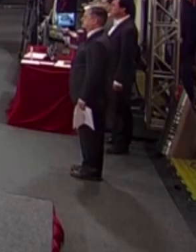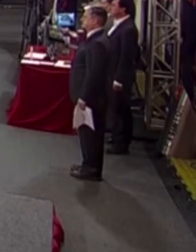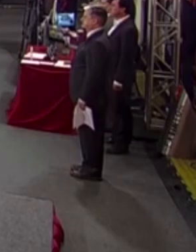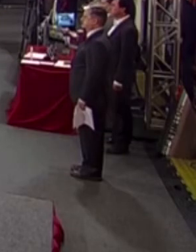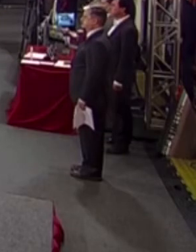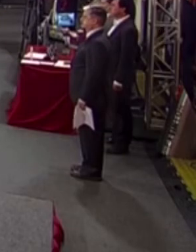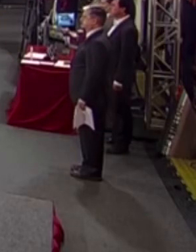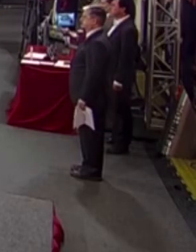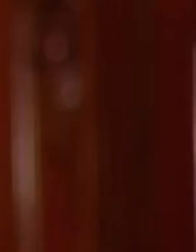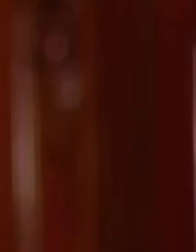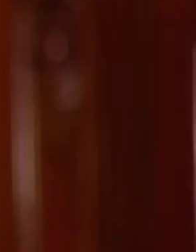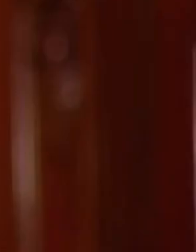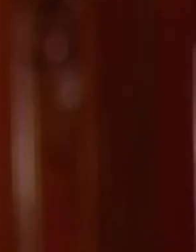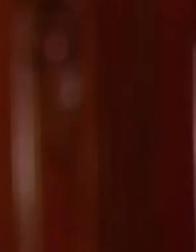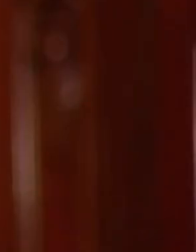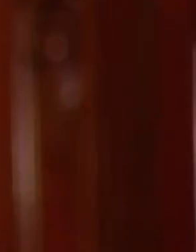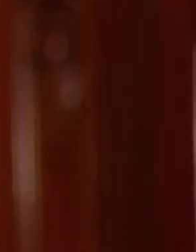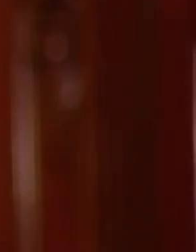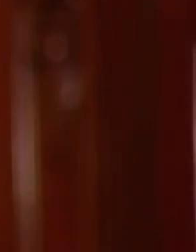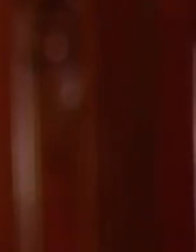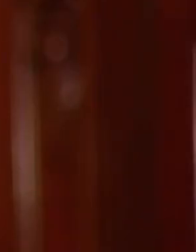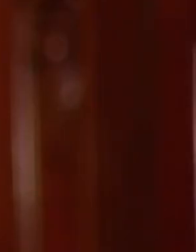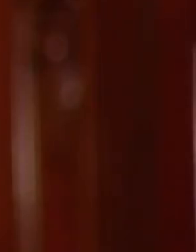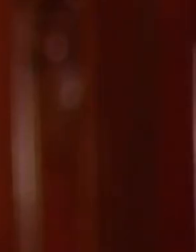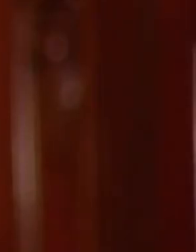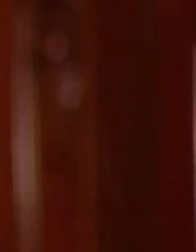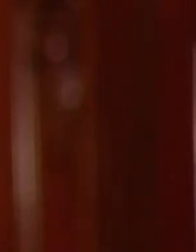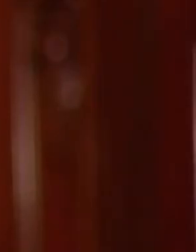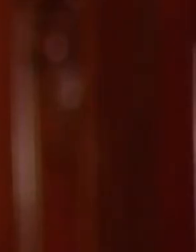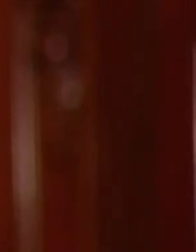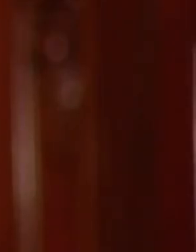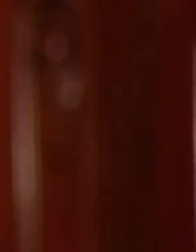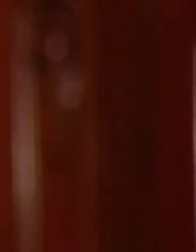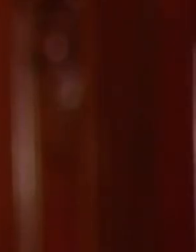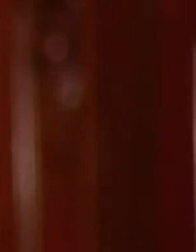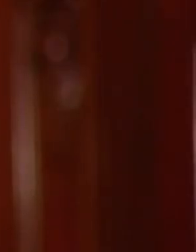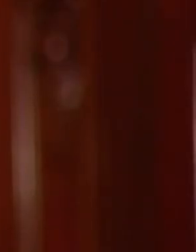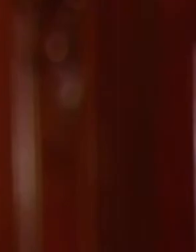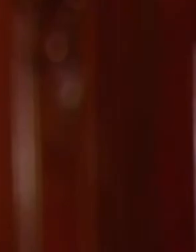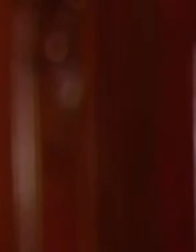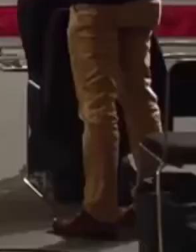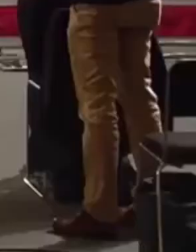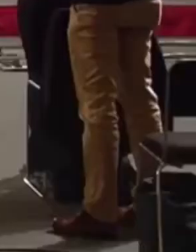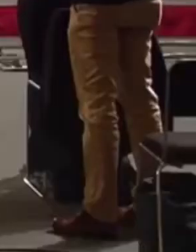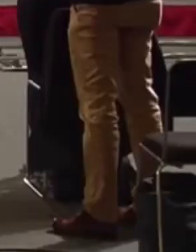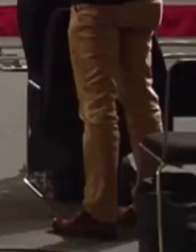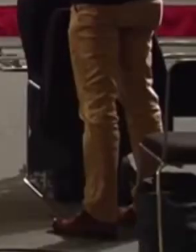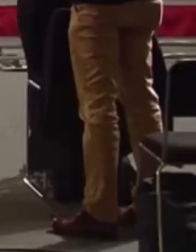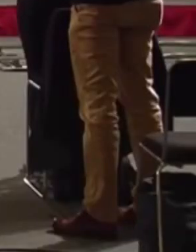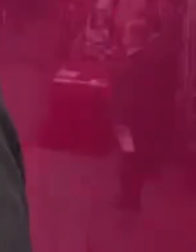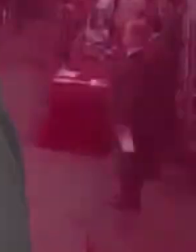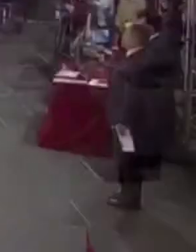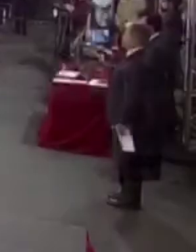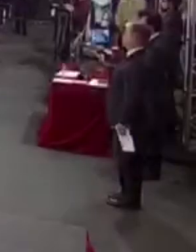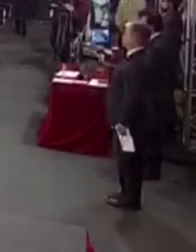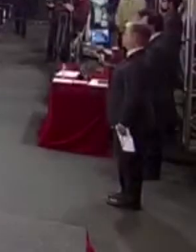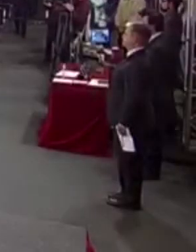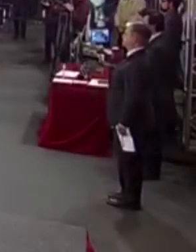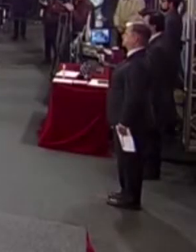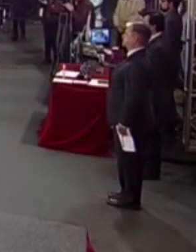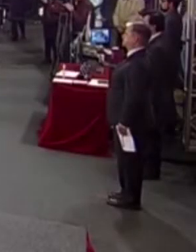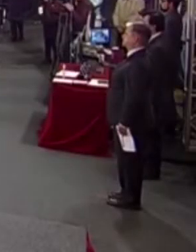de silencio y un momento de aplausos para conmemorar a las víctimas por el COVID-19.